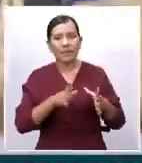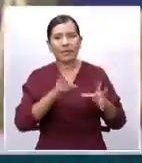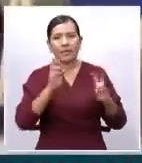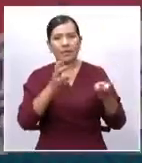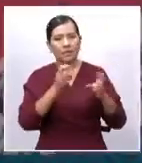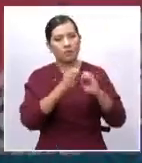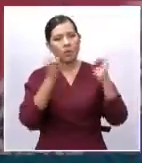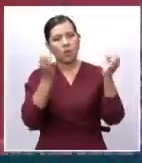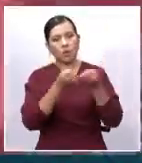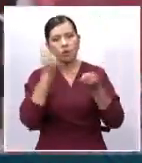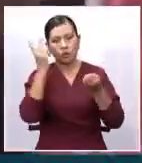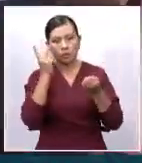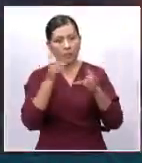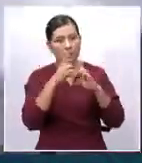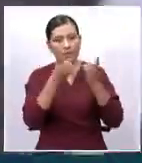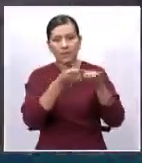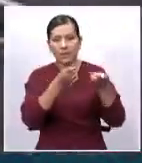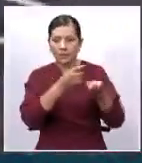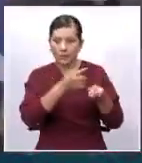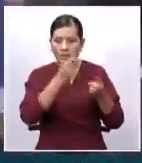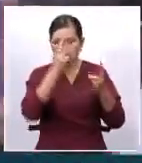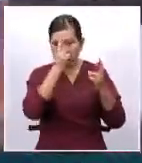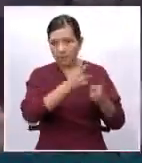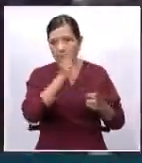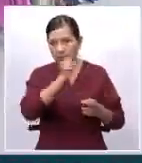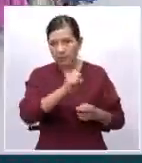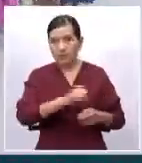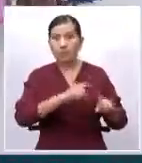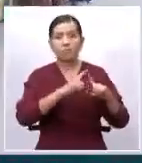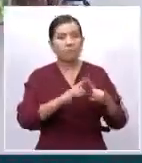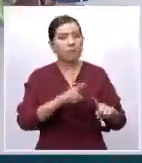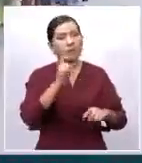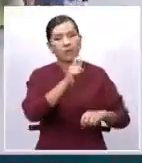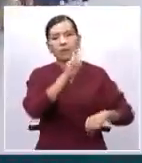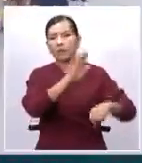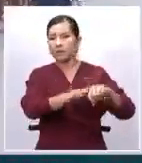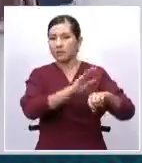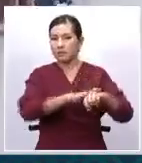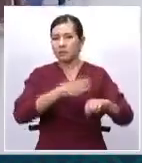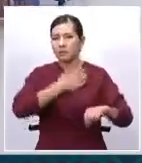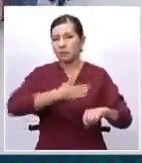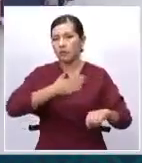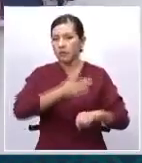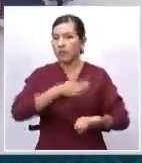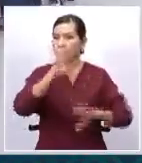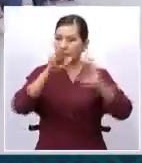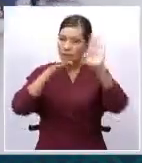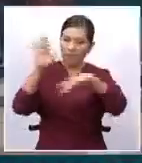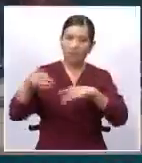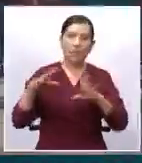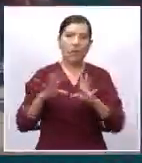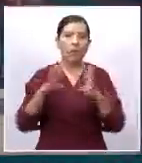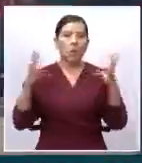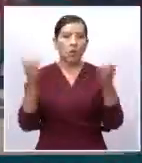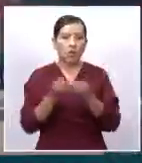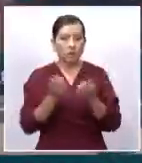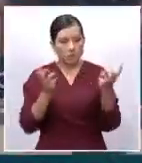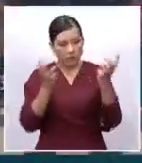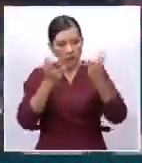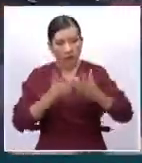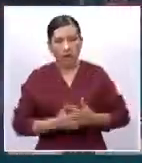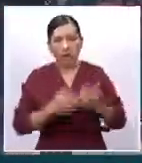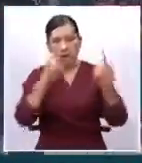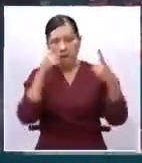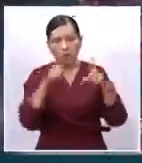esta organización política, sino que se le está diciendo que llamen a un congreso de manera legal. Van a tener